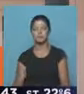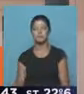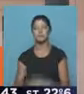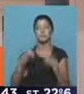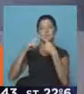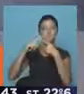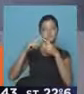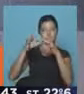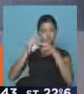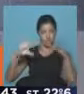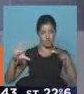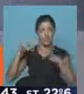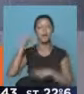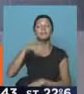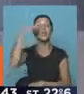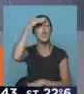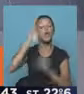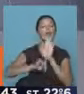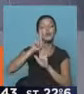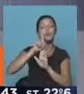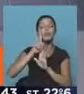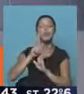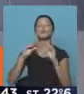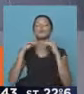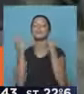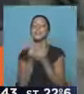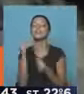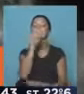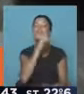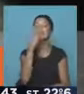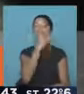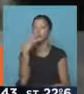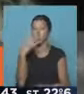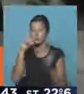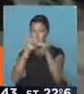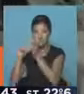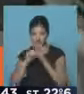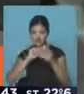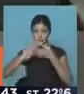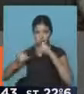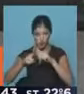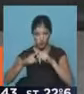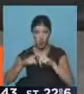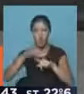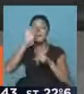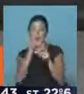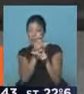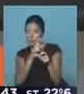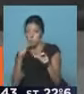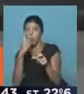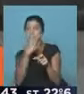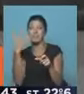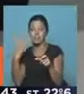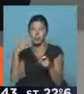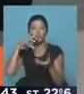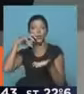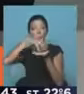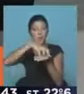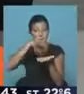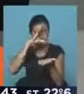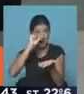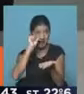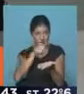tiene relaciones diplomáticas con 164 países, de los cuales solo 24 abrieron embajadas en Pyongyang.